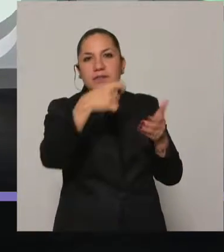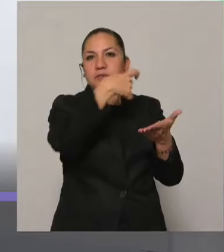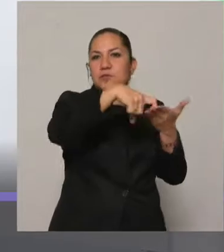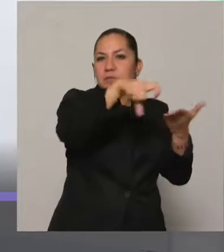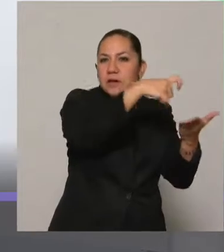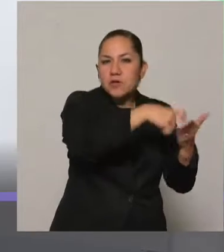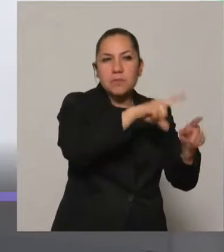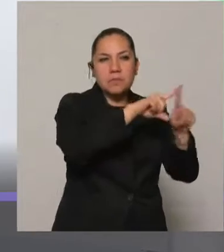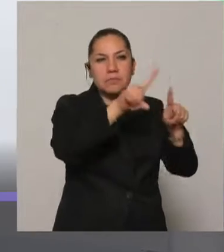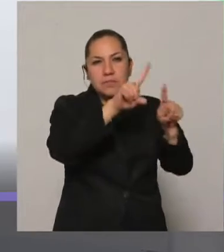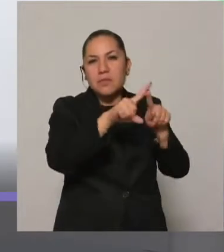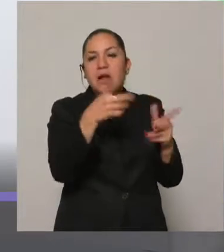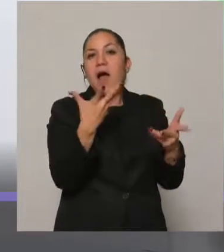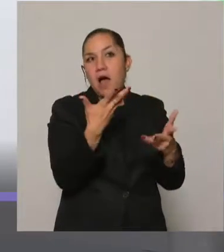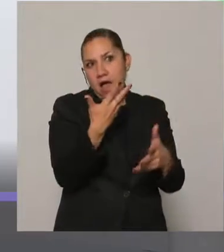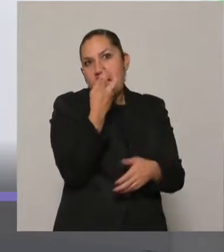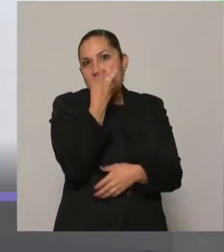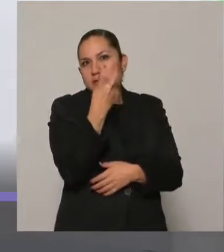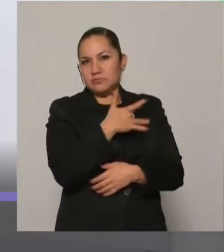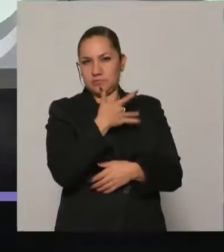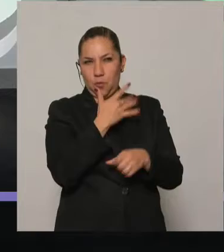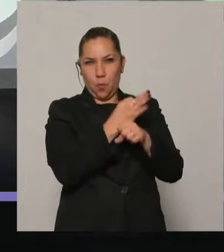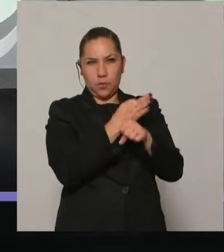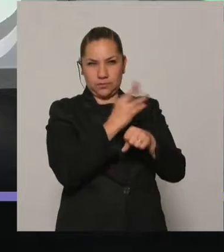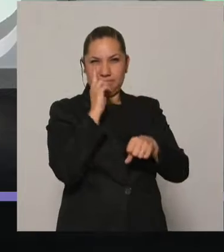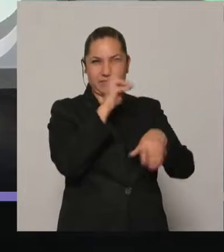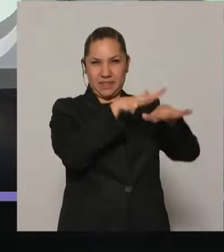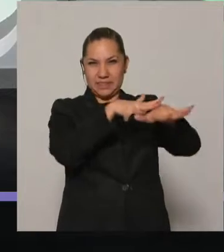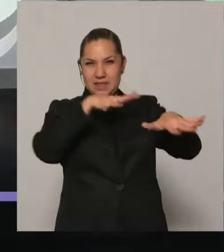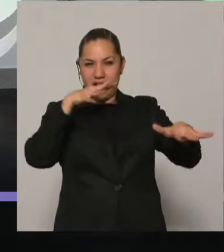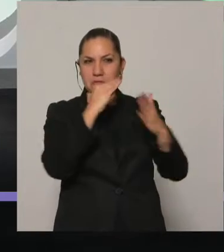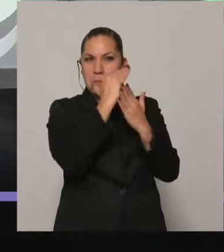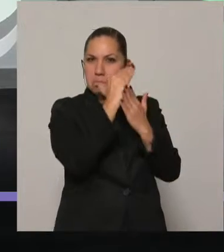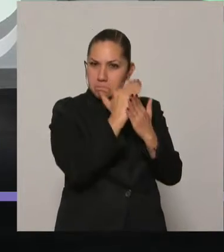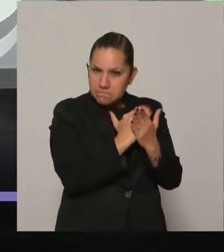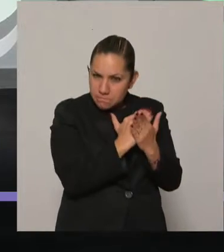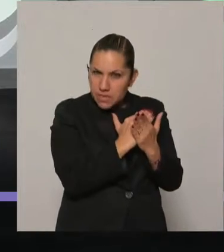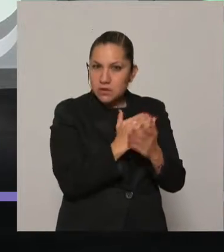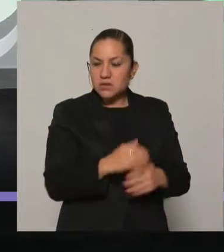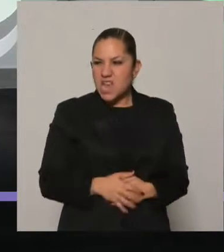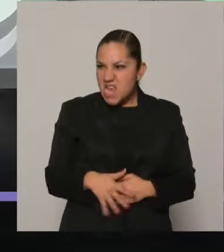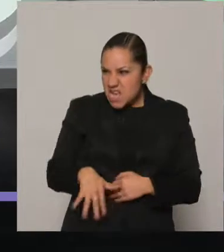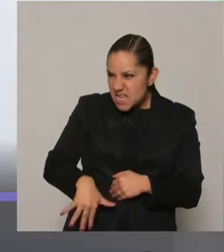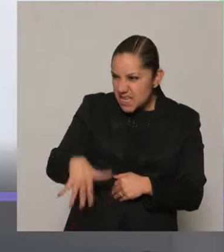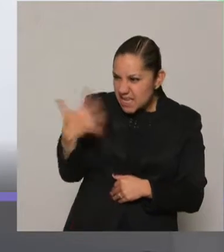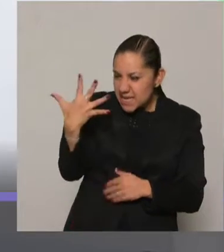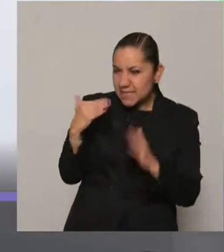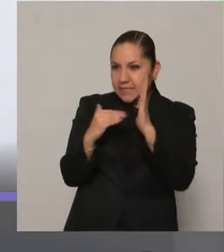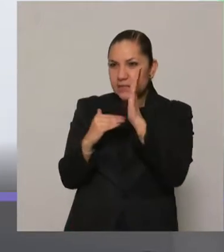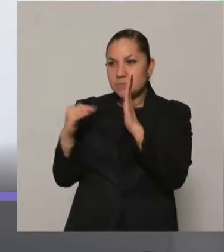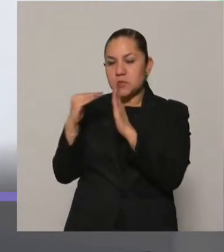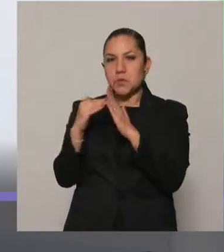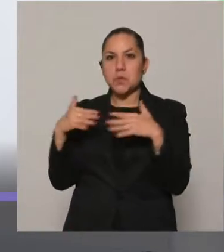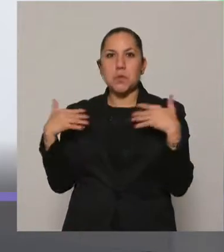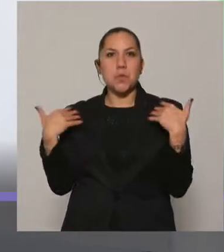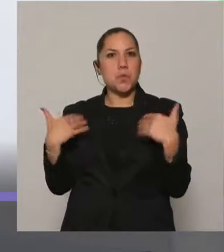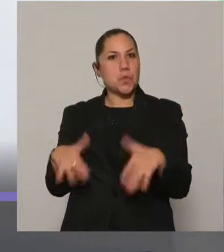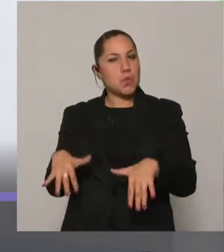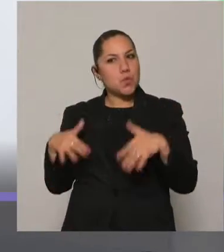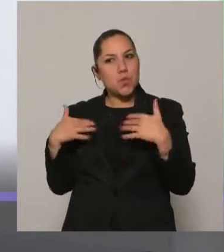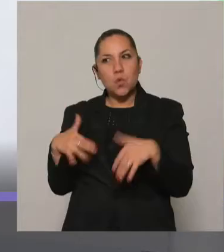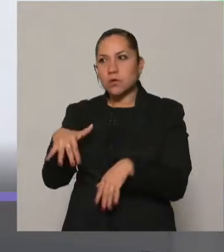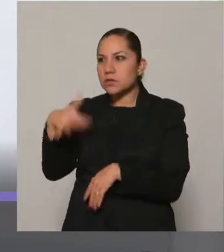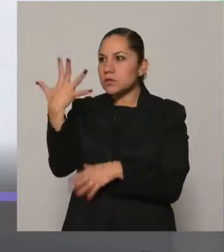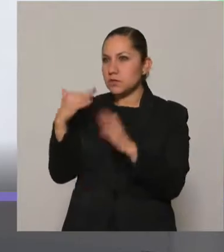tranquilo el tráfico, y vale mucho la pena aprovecharlo. Así es que vamos bien. 15 millones, es que de verdad es impresionante la cifra. 15